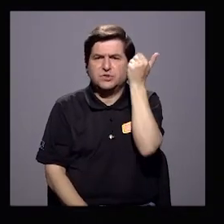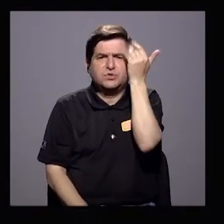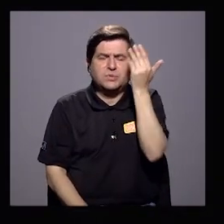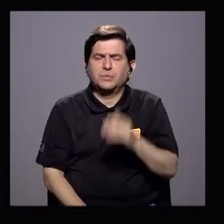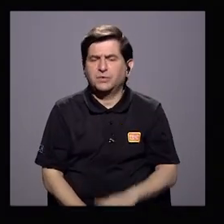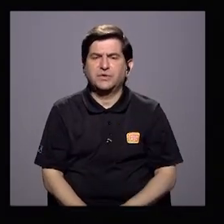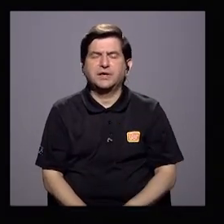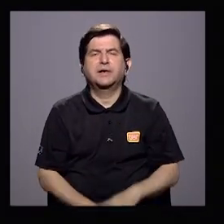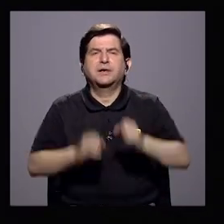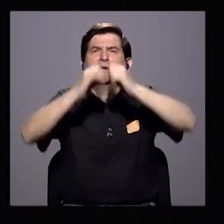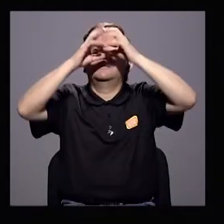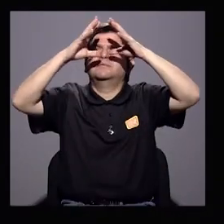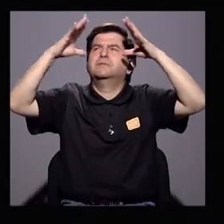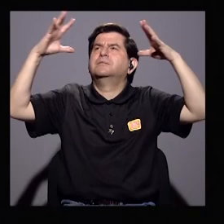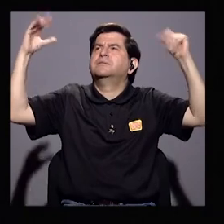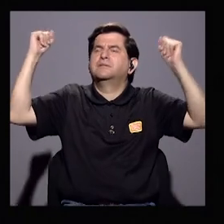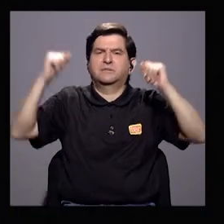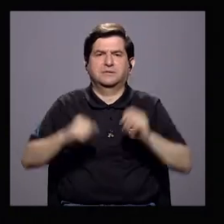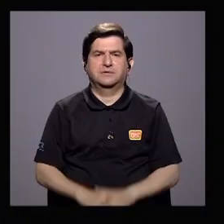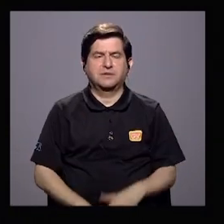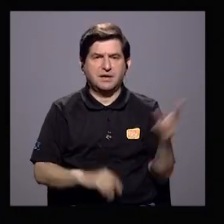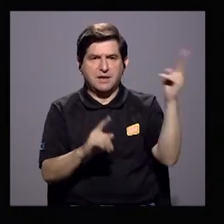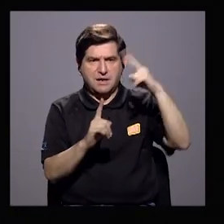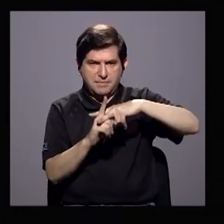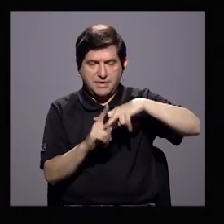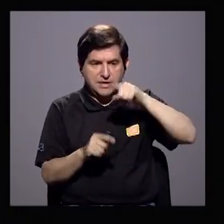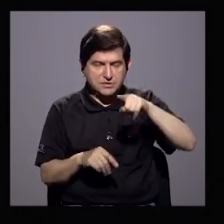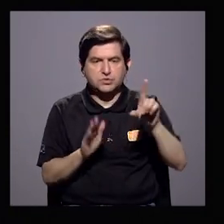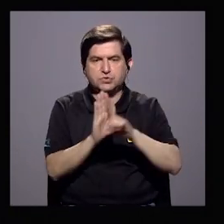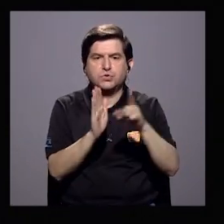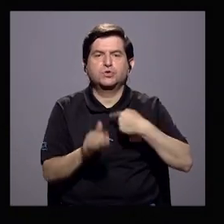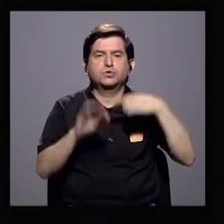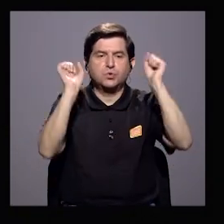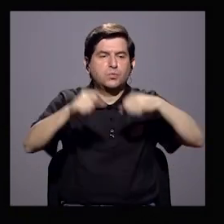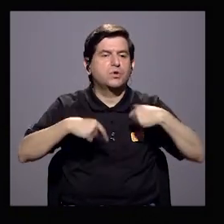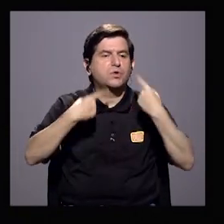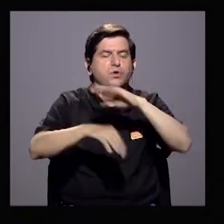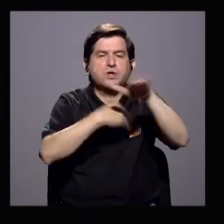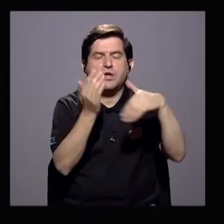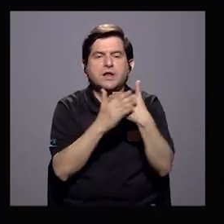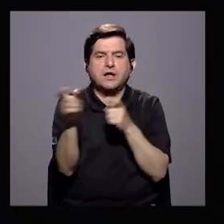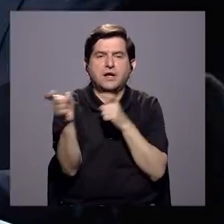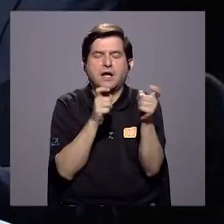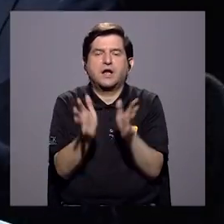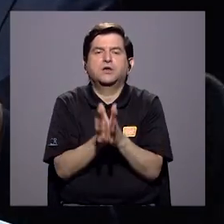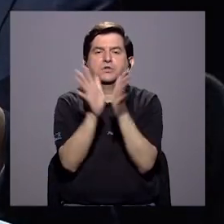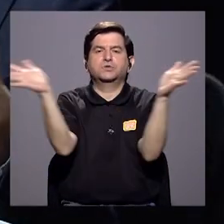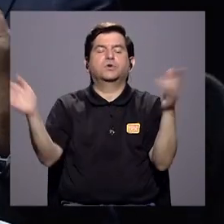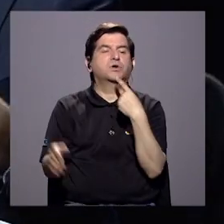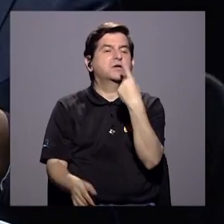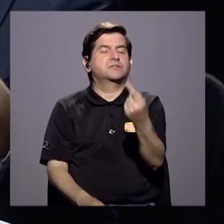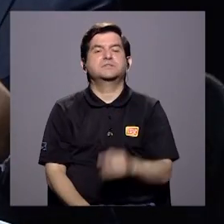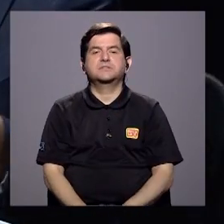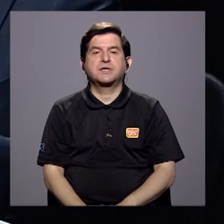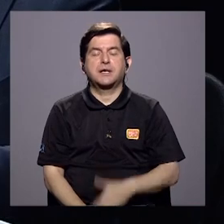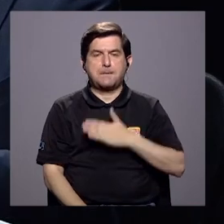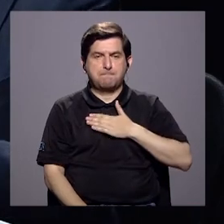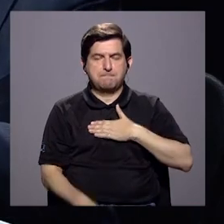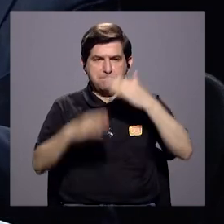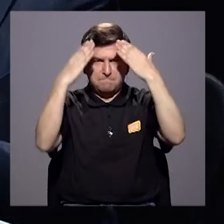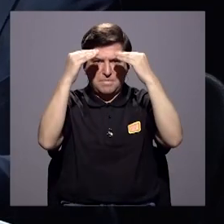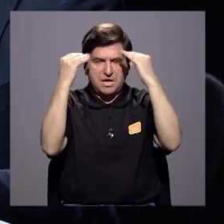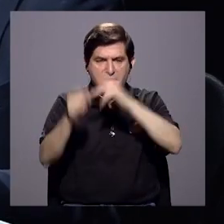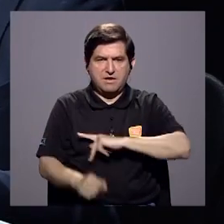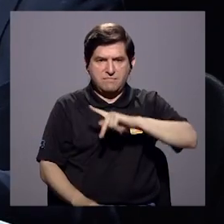nada más imaginemos que con la aplicación de este derecho yo pueda ir a toda la administración pública a decir que volven mis datos personales